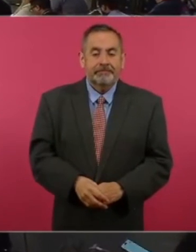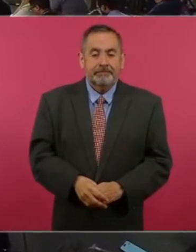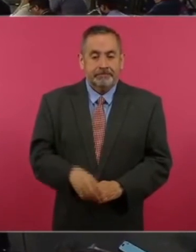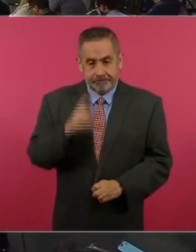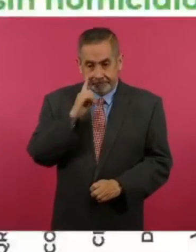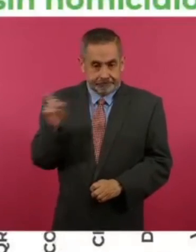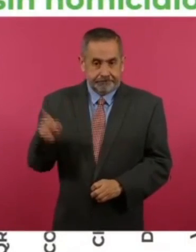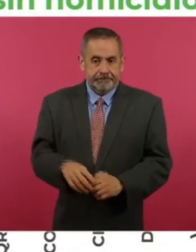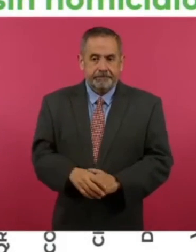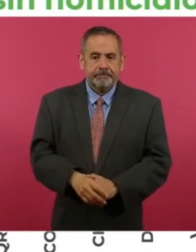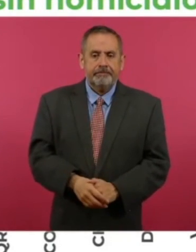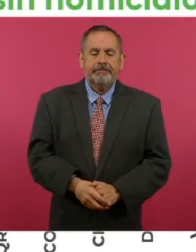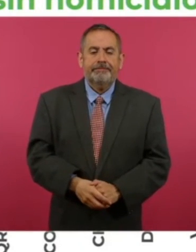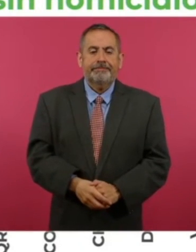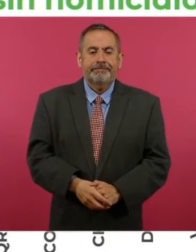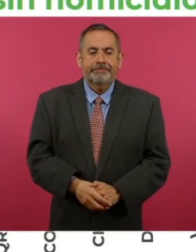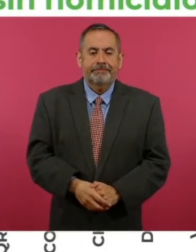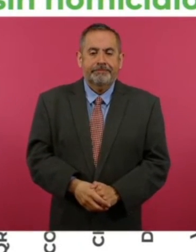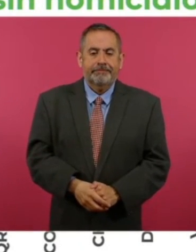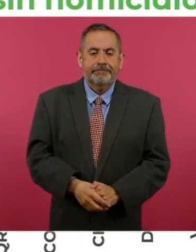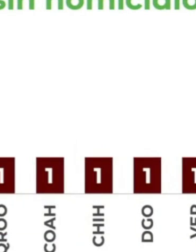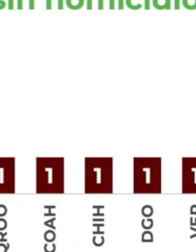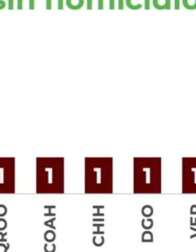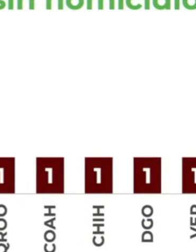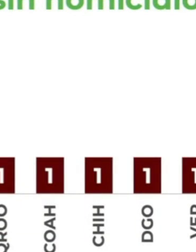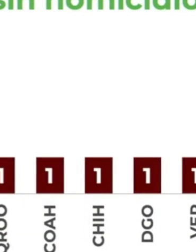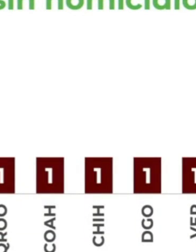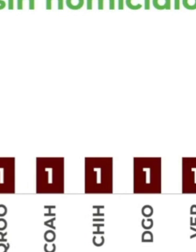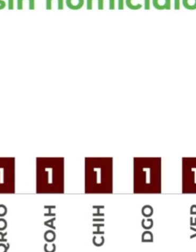Pero miren, esto es ayer, ¿no?